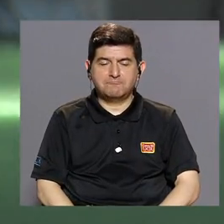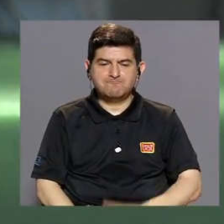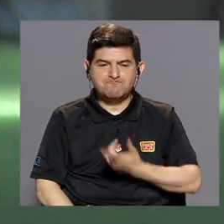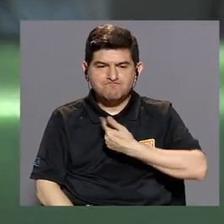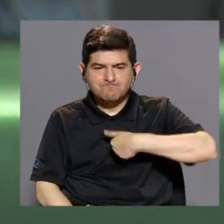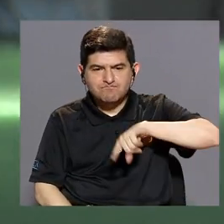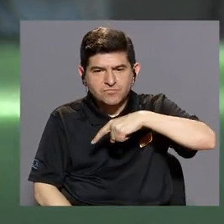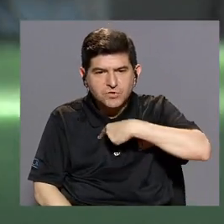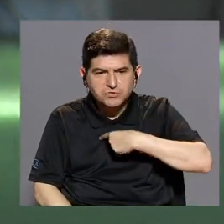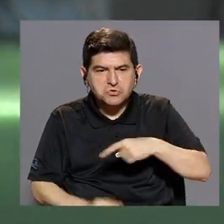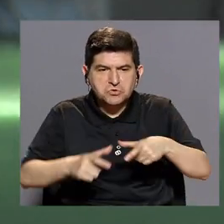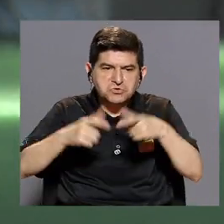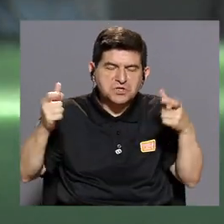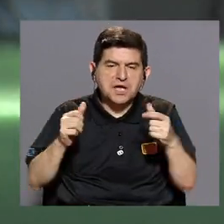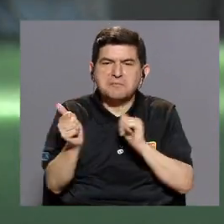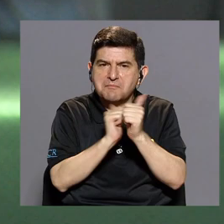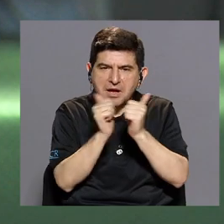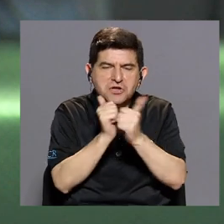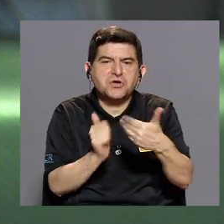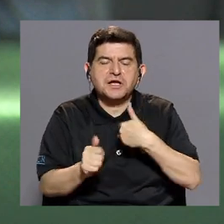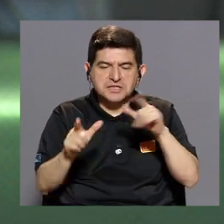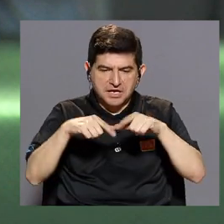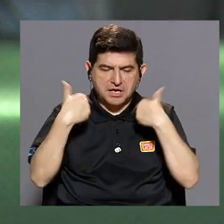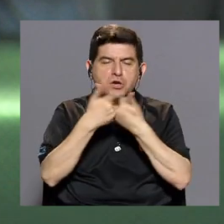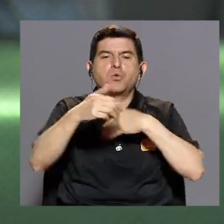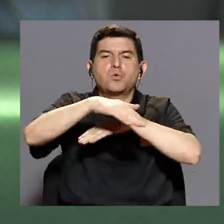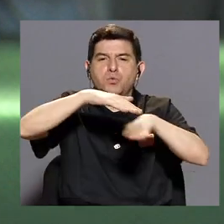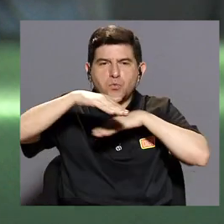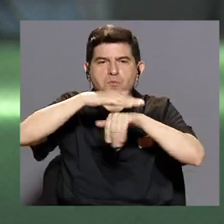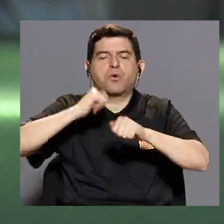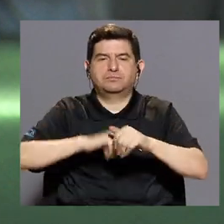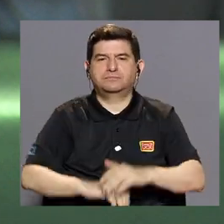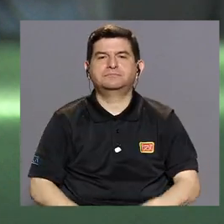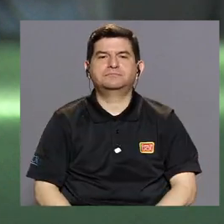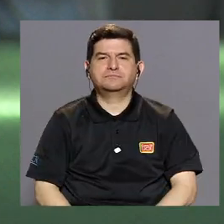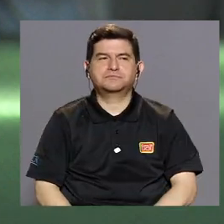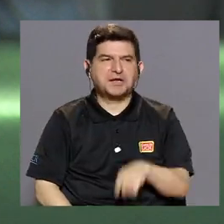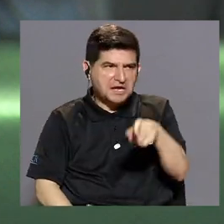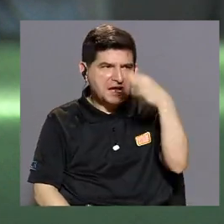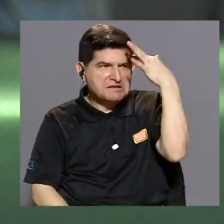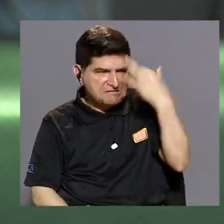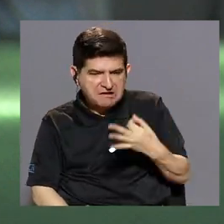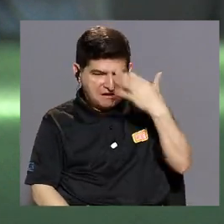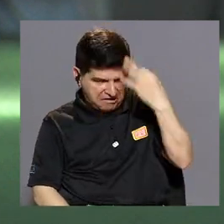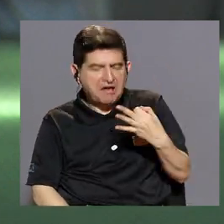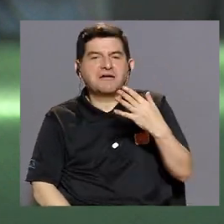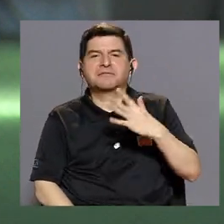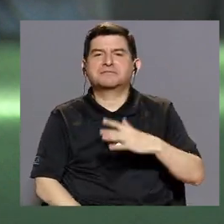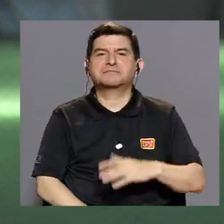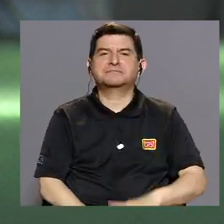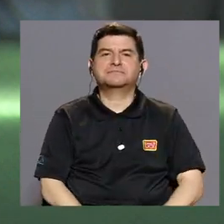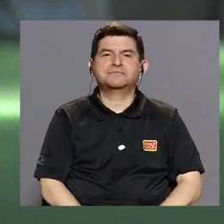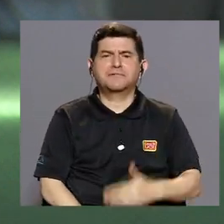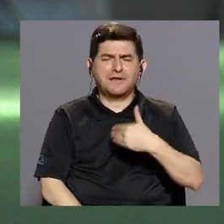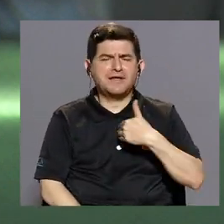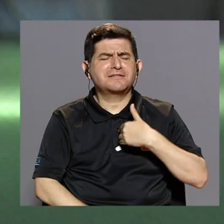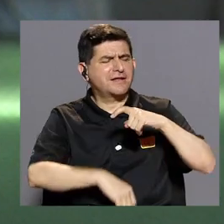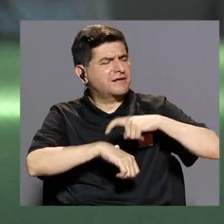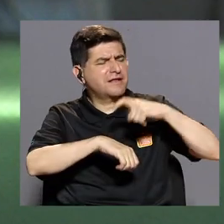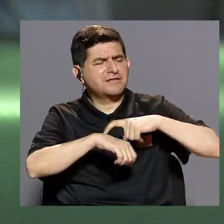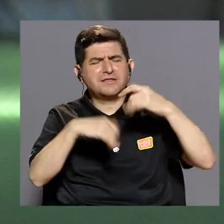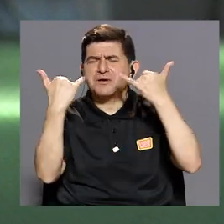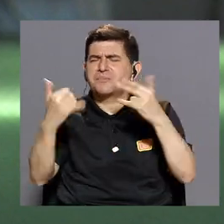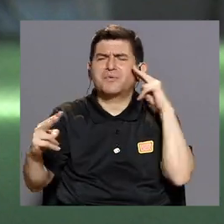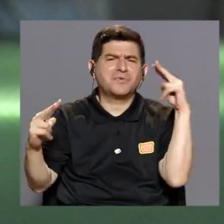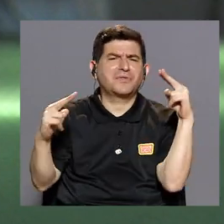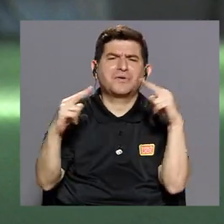hemos tenido, bueno, en su mayoría de torneos hemos tenido un grupo base, ¿verdad? En el que nosotros hemos creído y tenemos mucho tiempo de